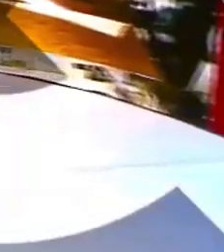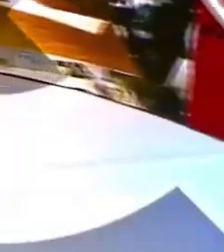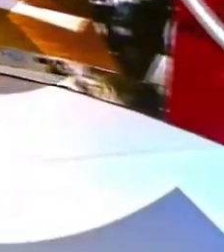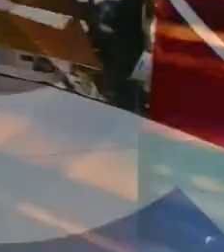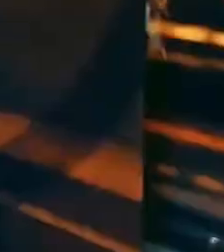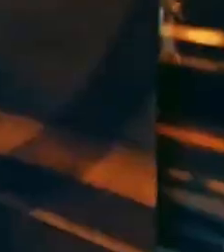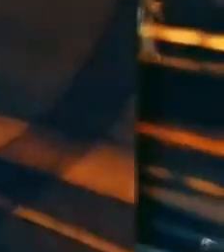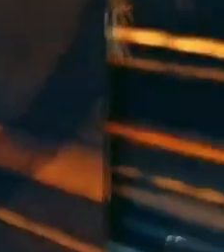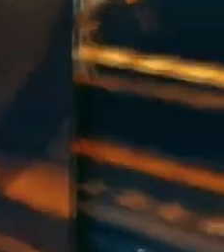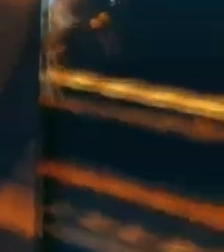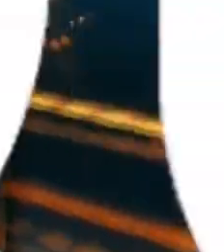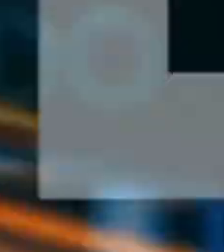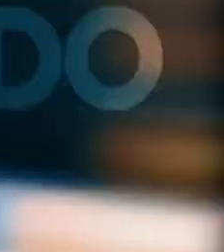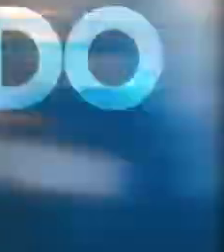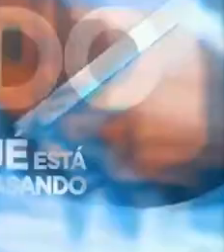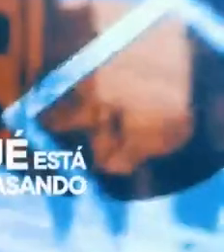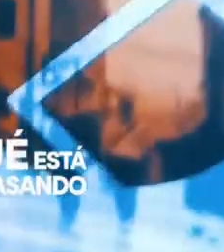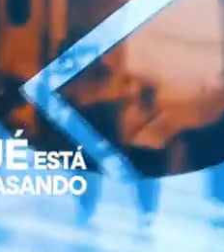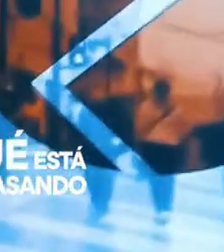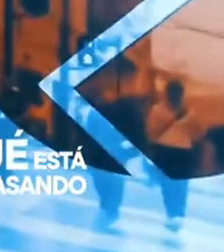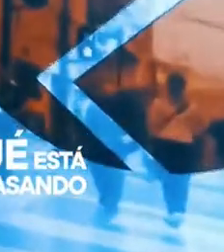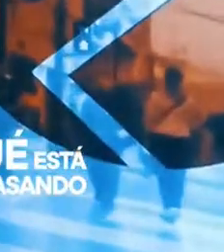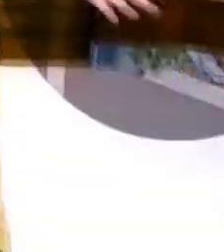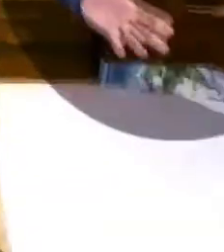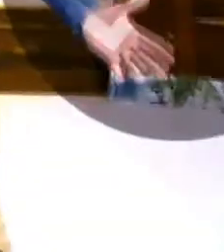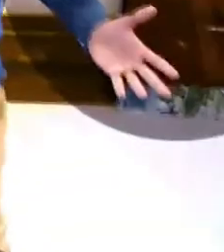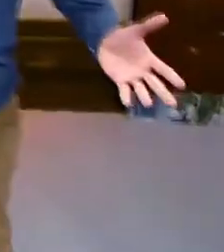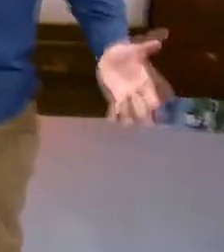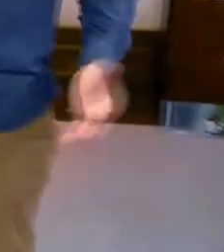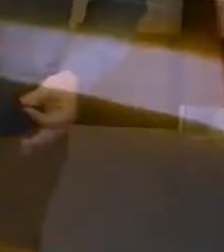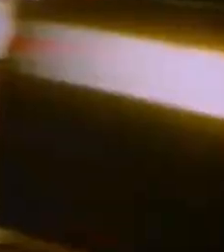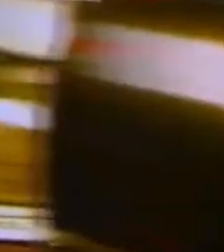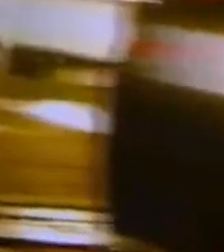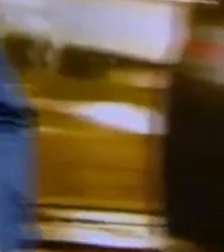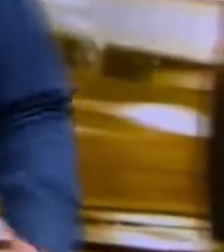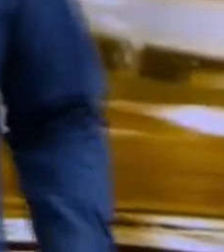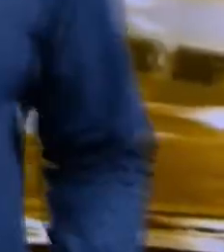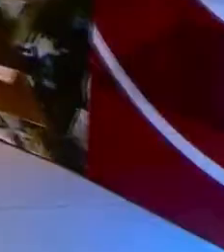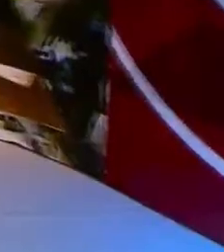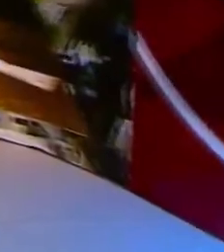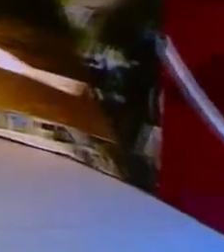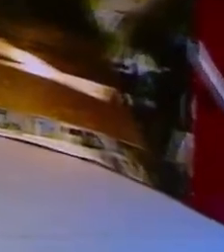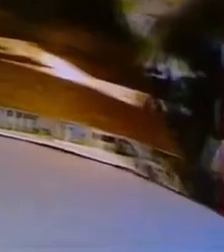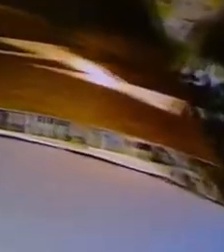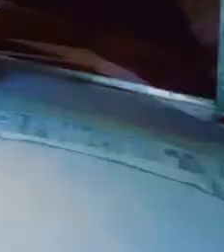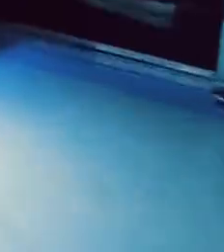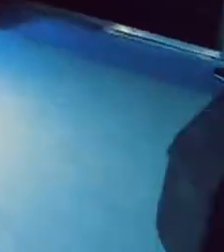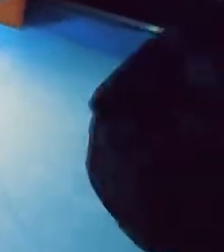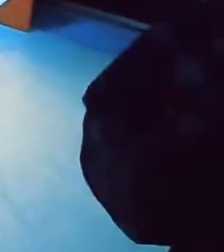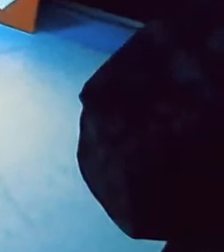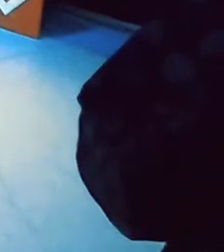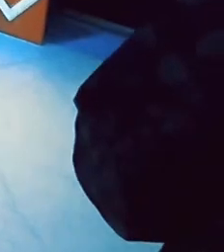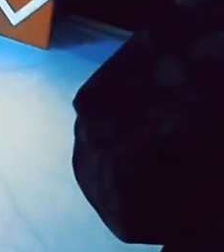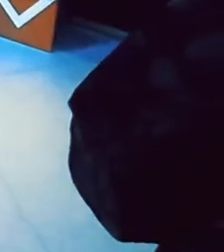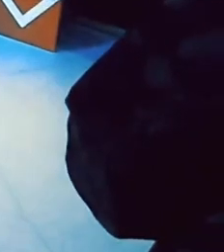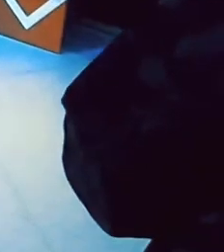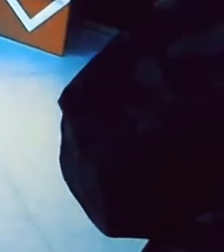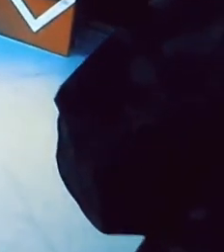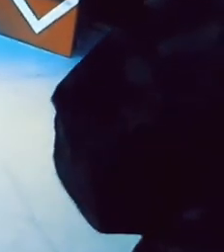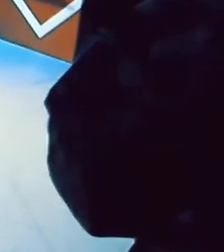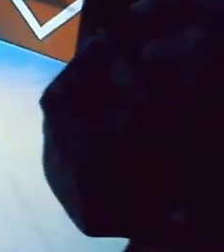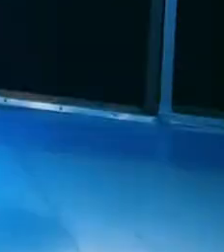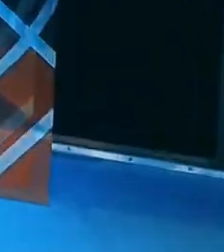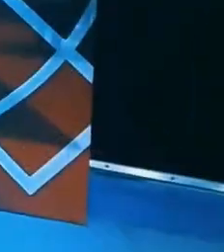Con un estilo ágil y directo. ¿Qué está pasando? Reportes en vivo desde el mismo lugar de la noticia. Para saber qué